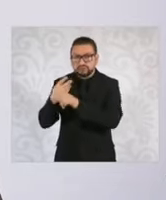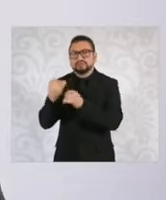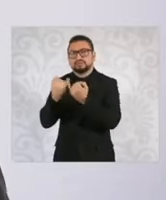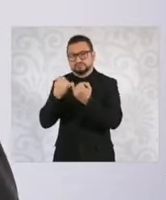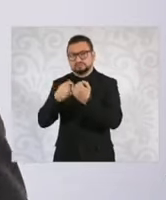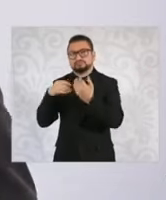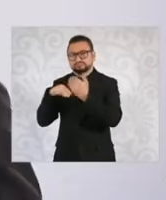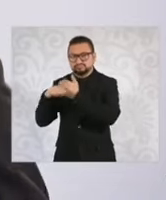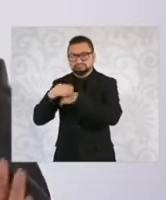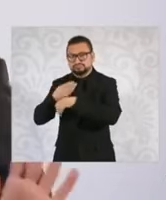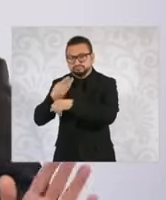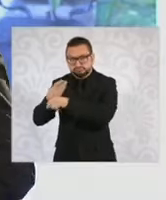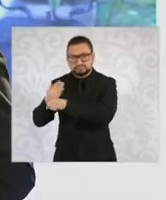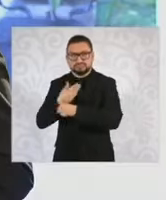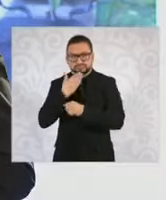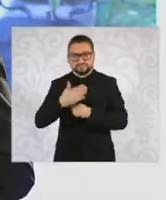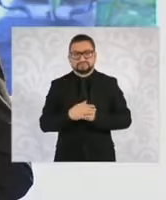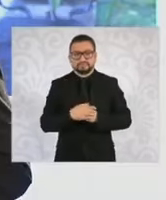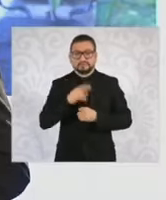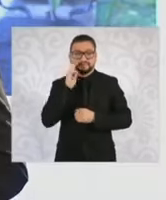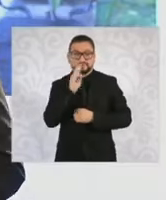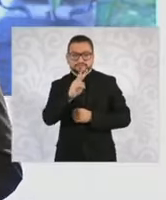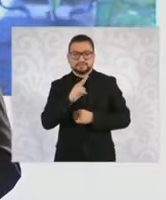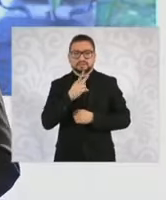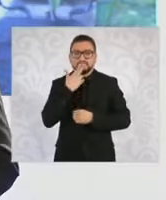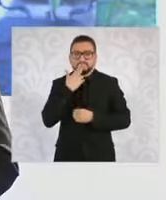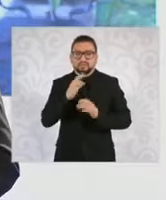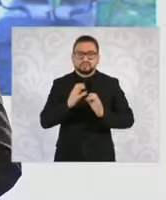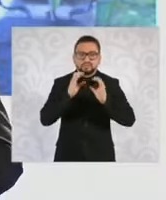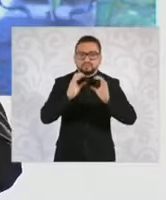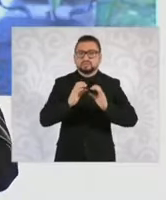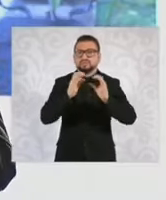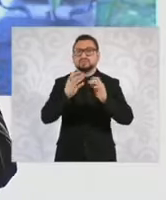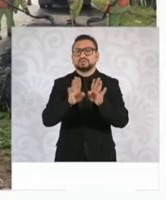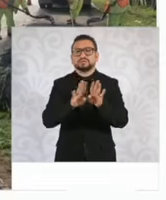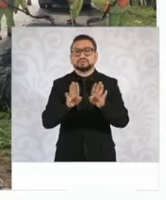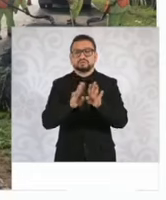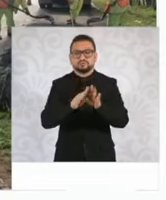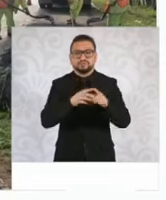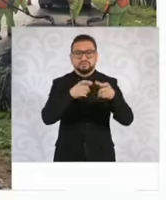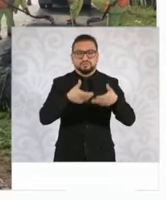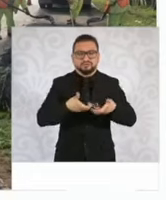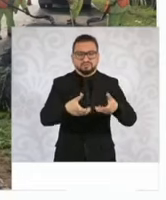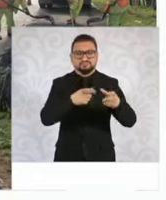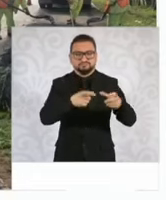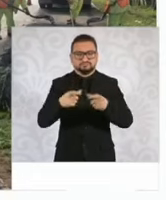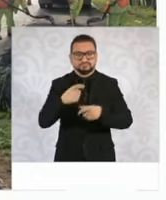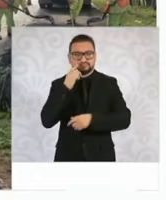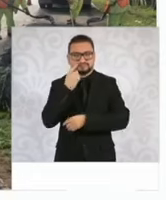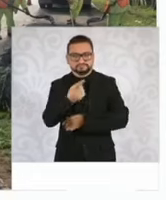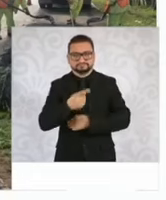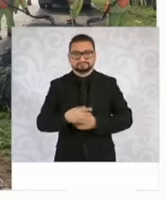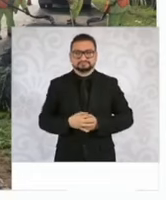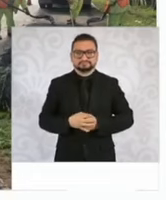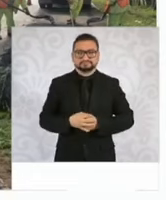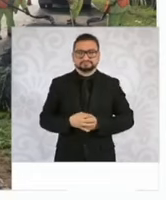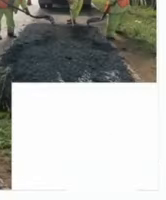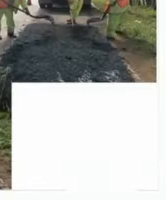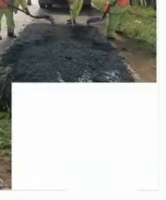Aquí vemos lo que es conservación rutinaria, que básicamente es bacheo, renivelación,